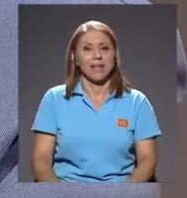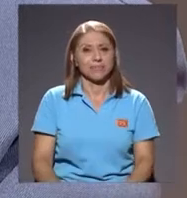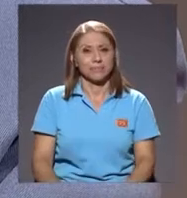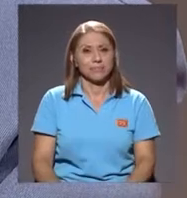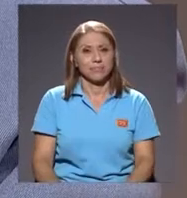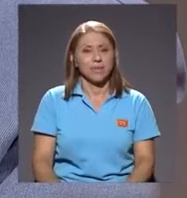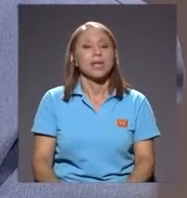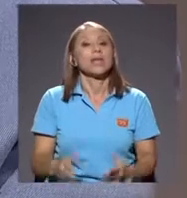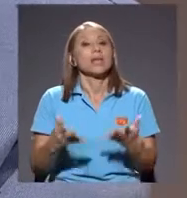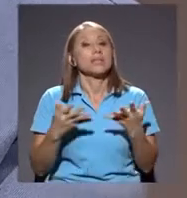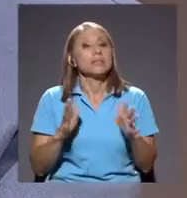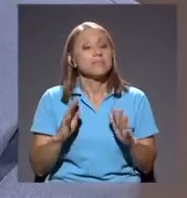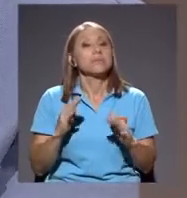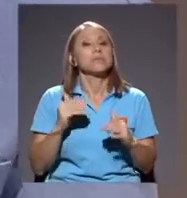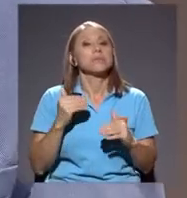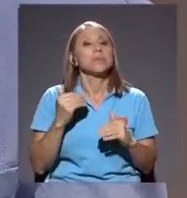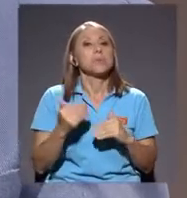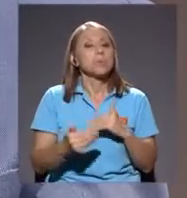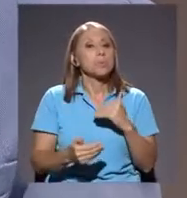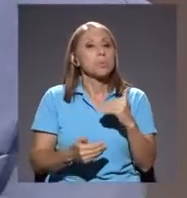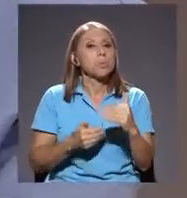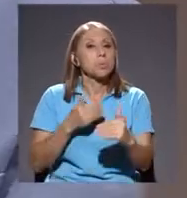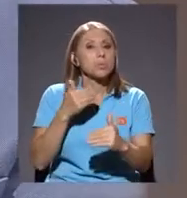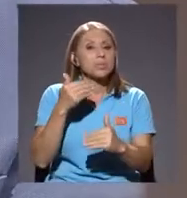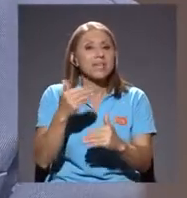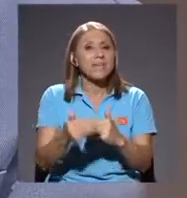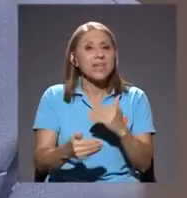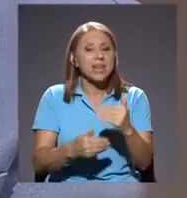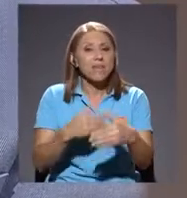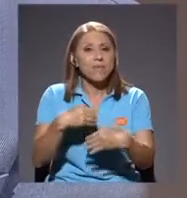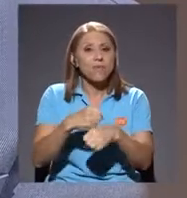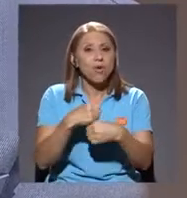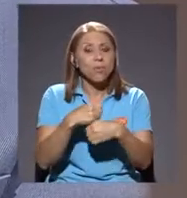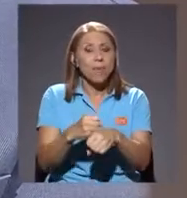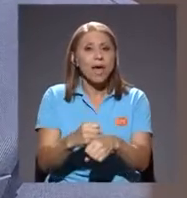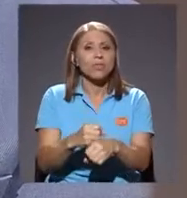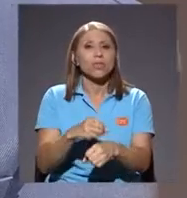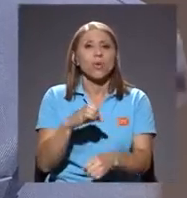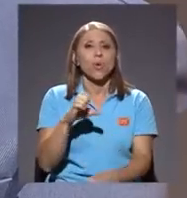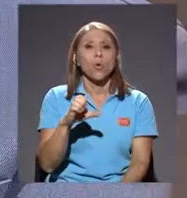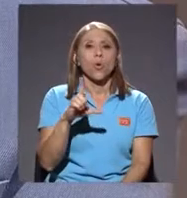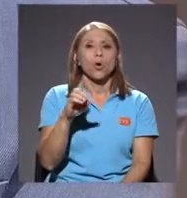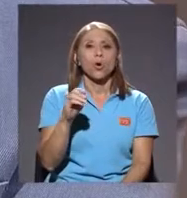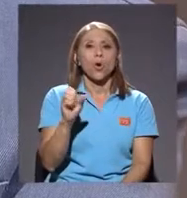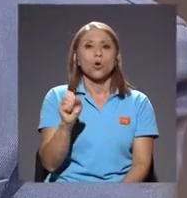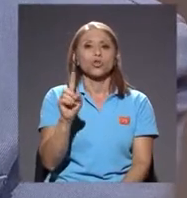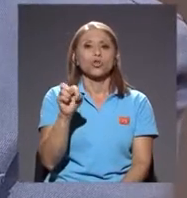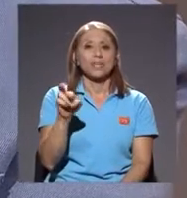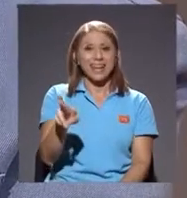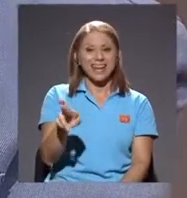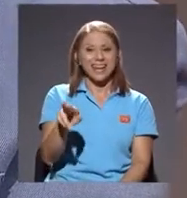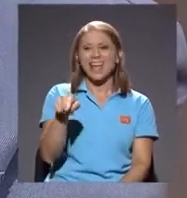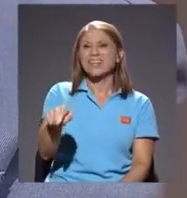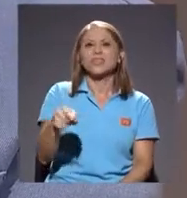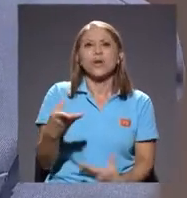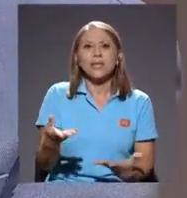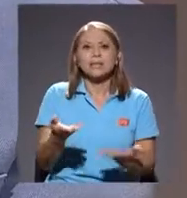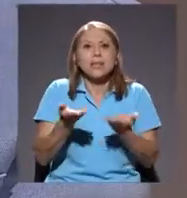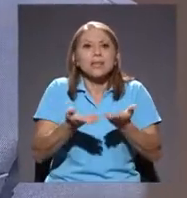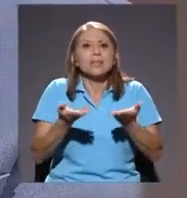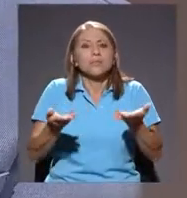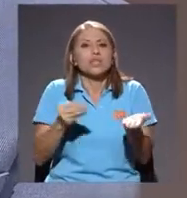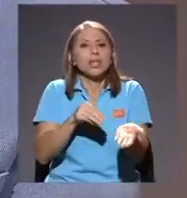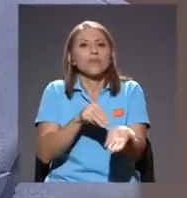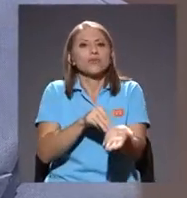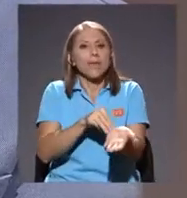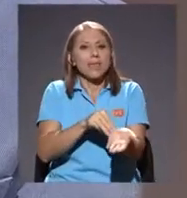se viene formando un cluster que llaman que es el de dispositivos médicos qué es algo de muy